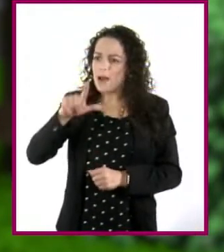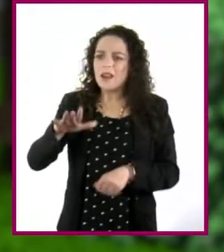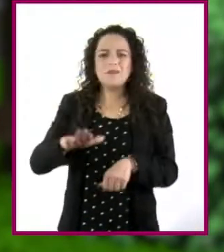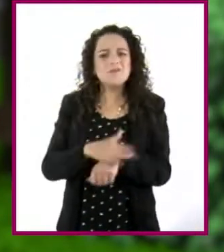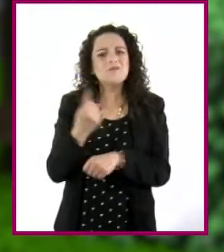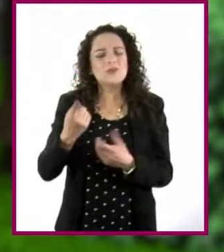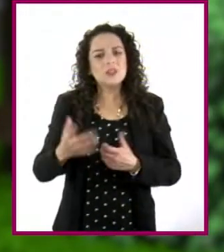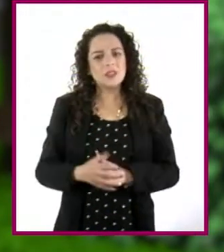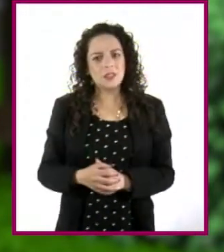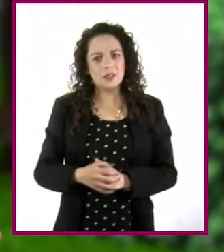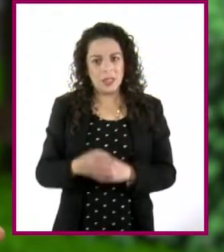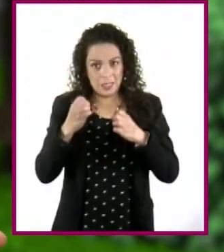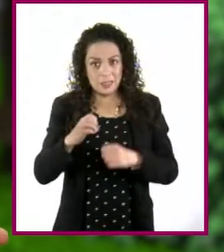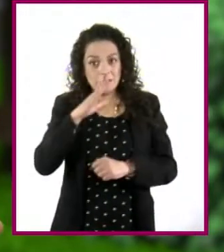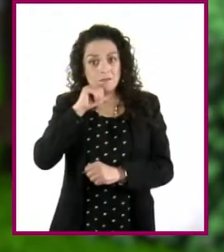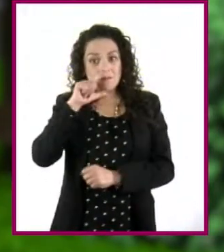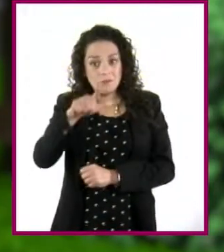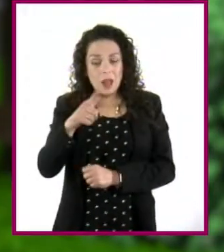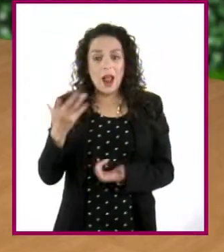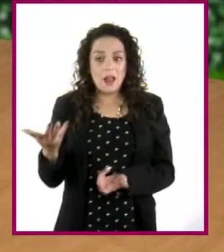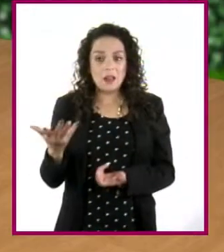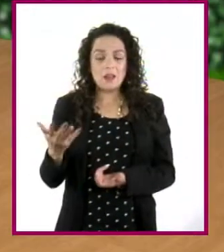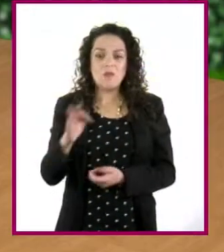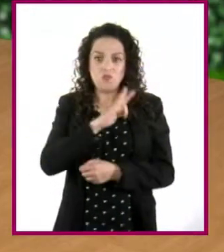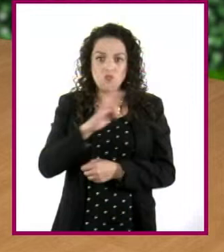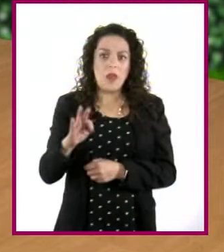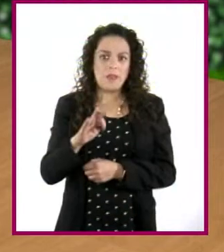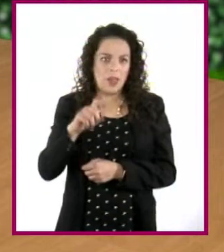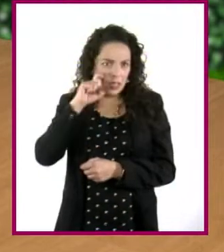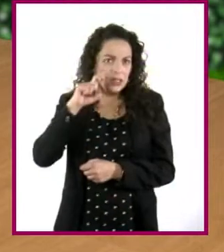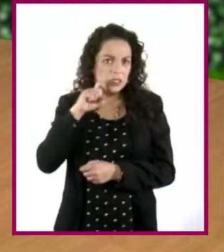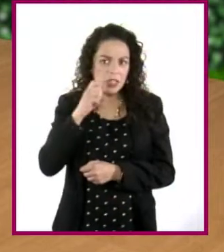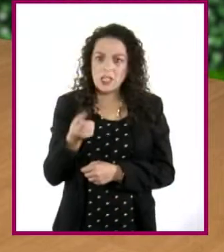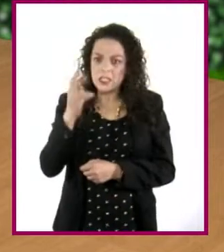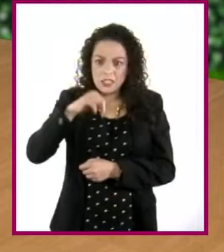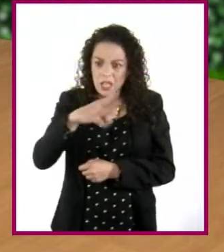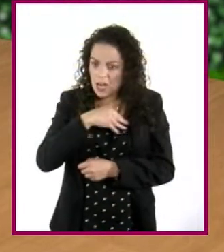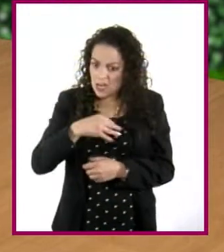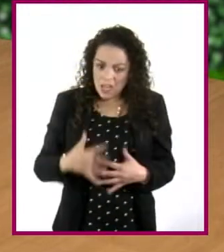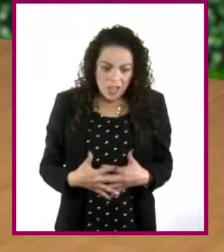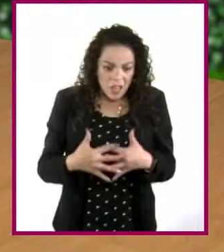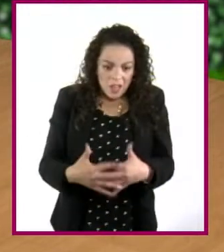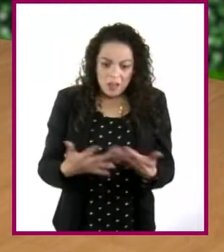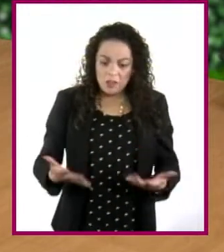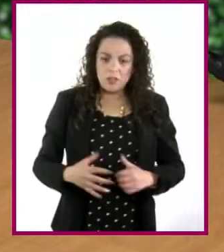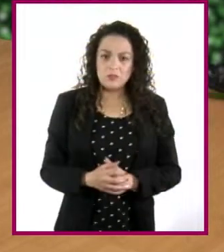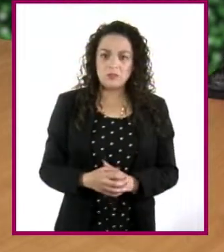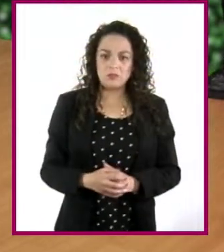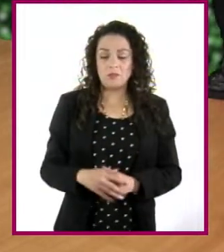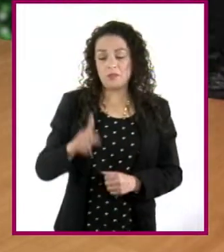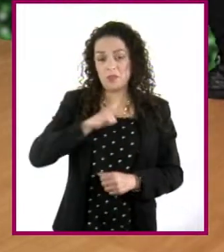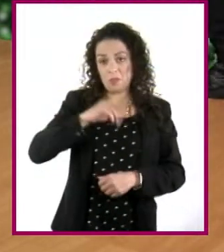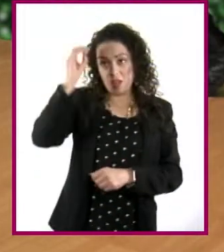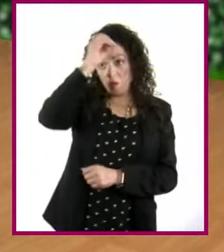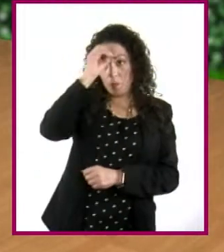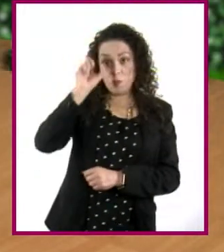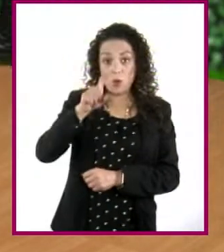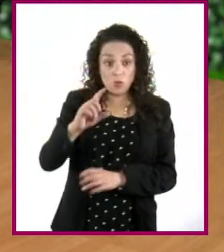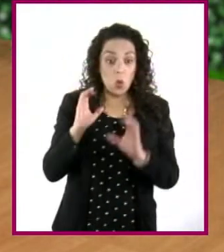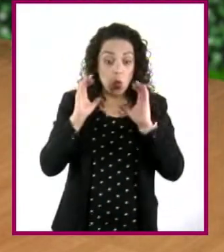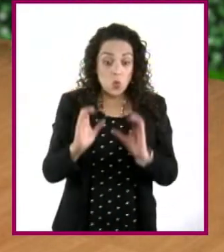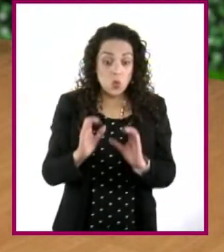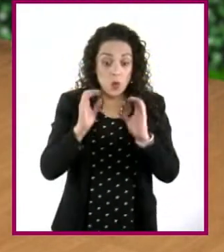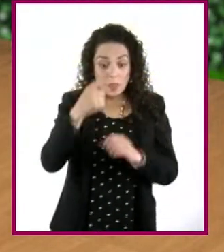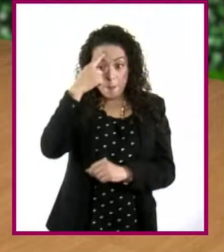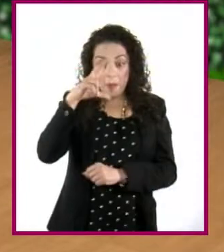mal querer tener relaciones sexuales y no tener hijos? Yo pienso que mientras uno se cuide de las enfermedades de transmisión sexual, no tiene nada de malo. ¿Por